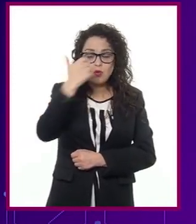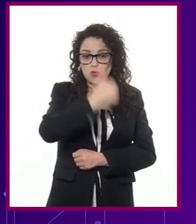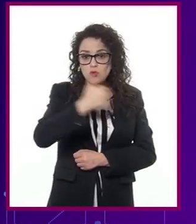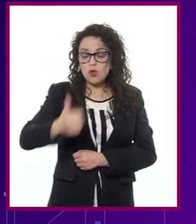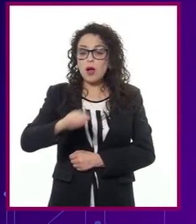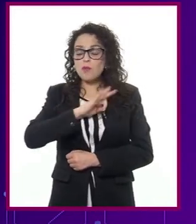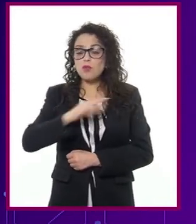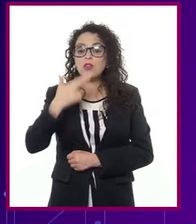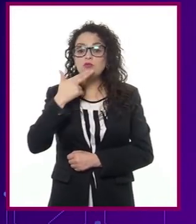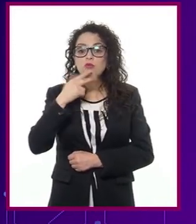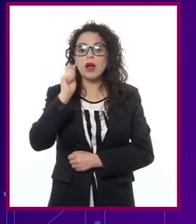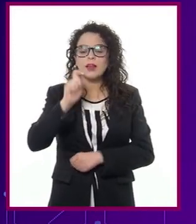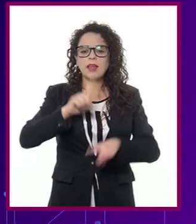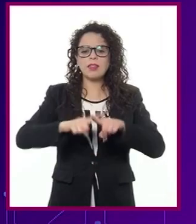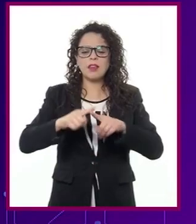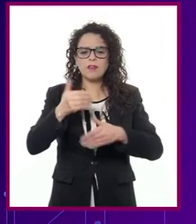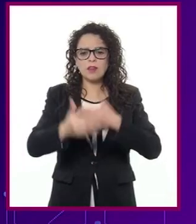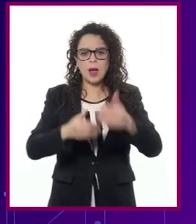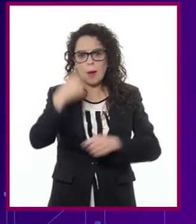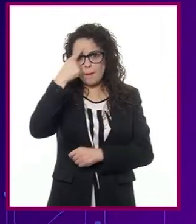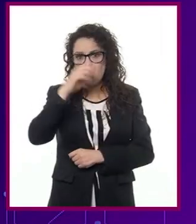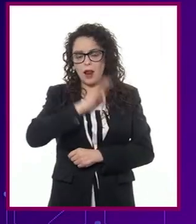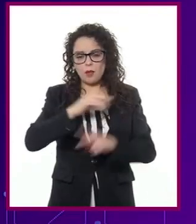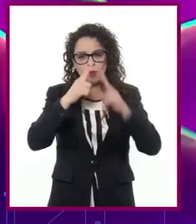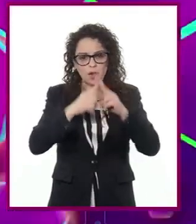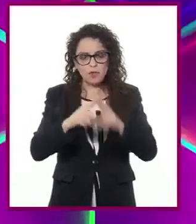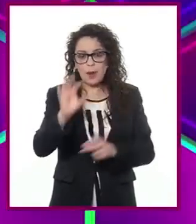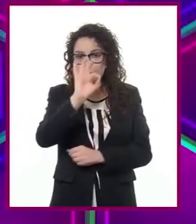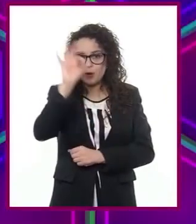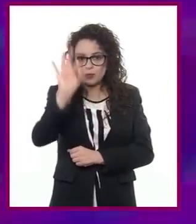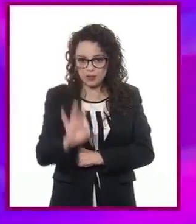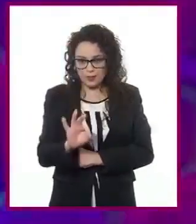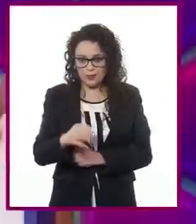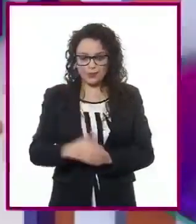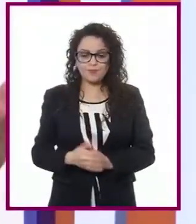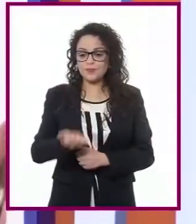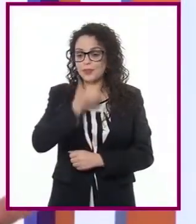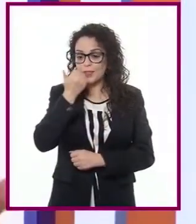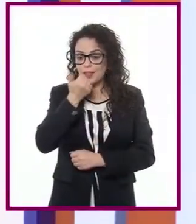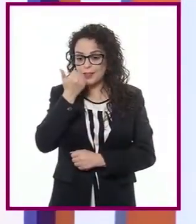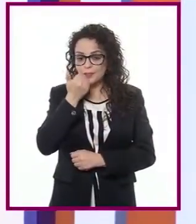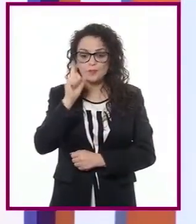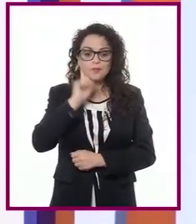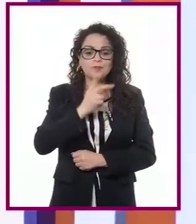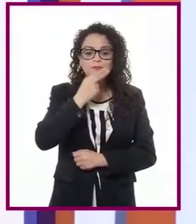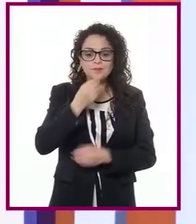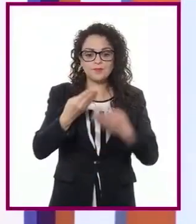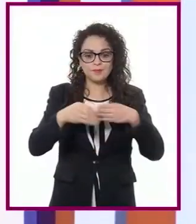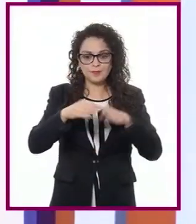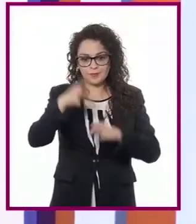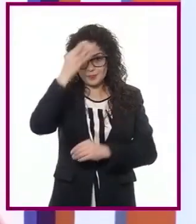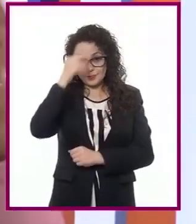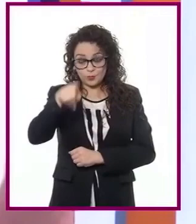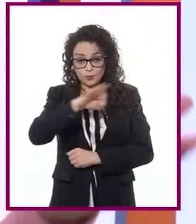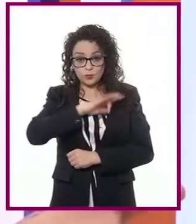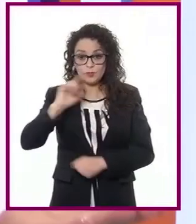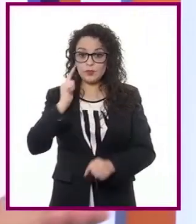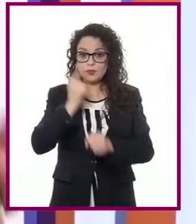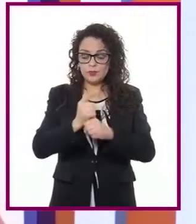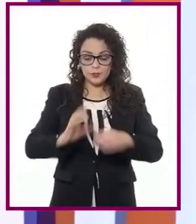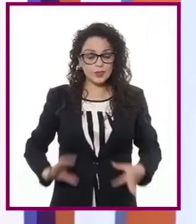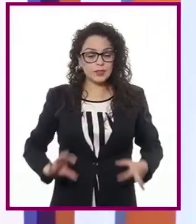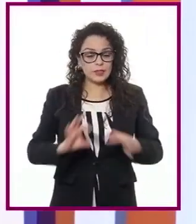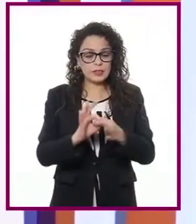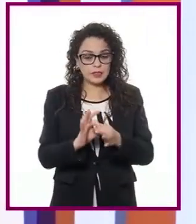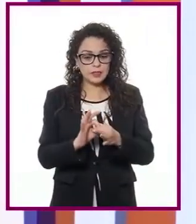un procedimiento distinto para calcular porcentajes. Alumnas y alumnos de Aprende en Casa, ¿podrían identificar y